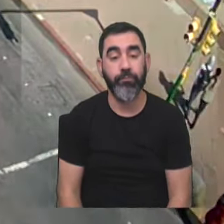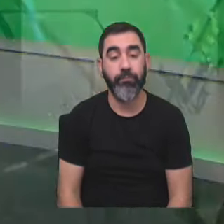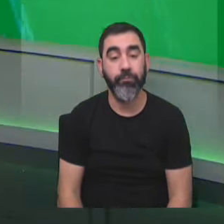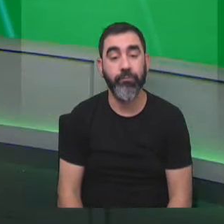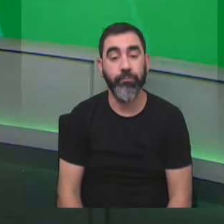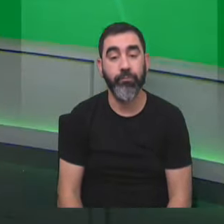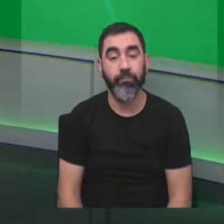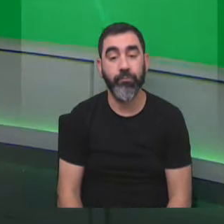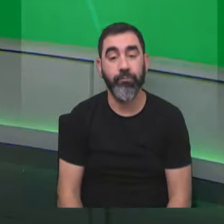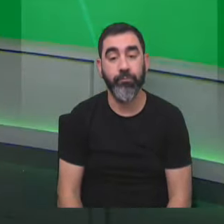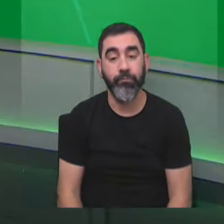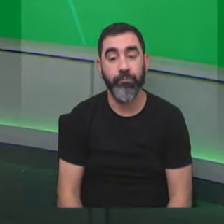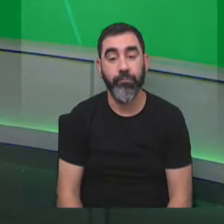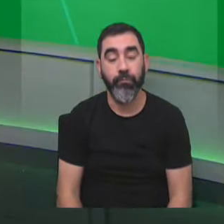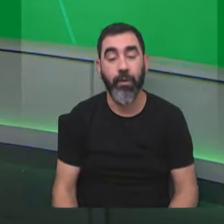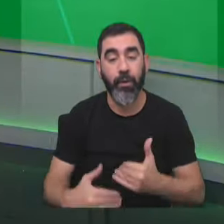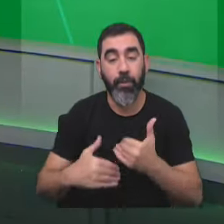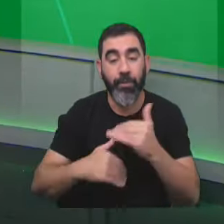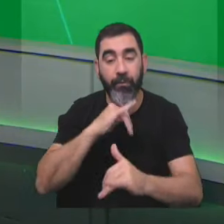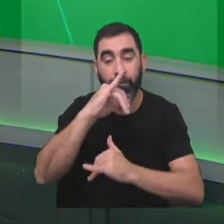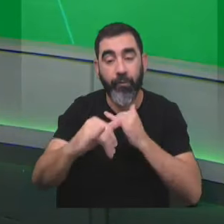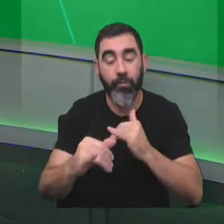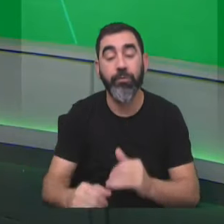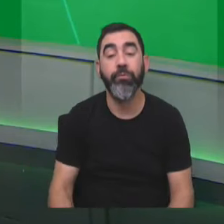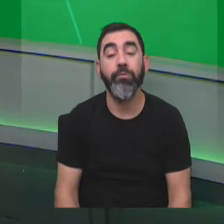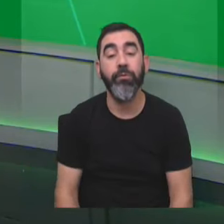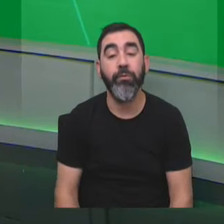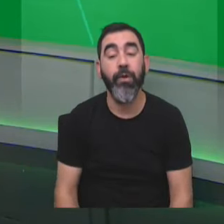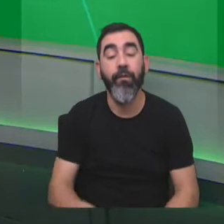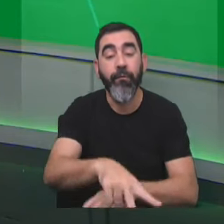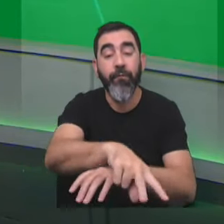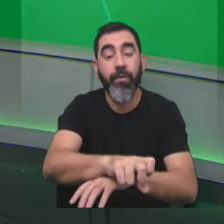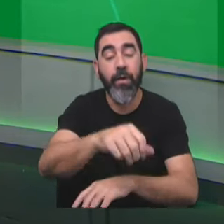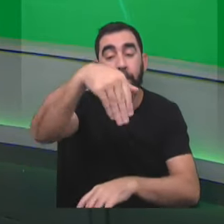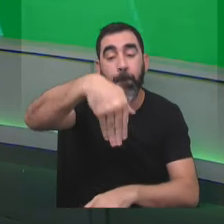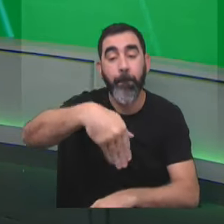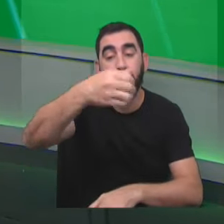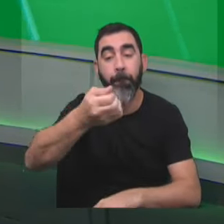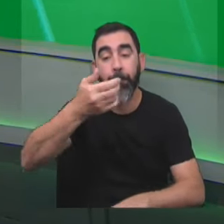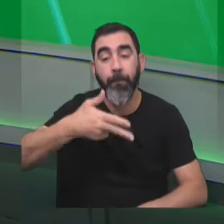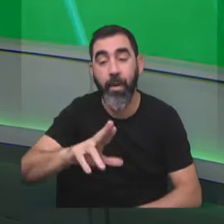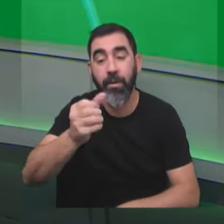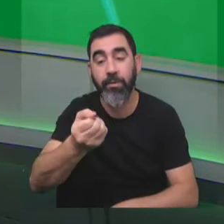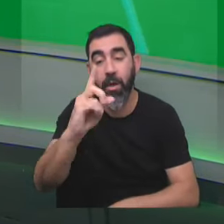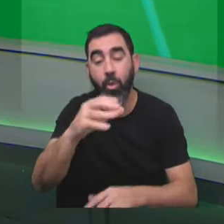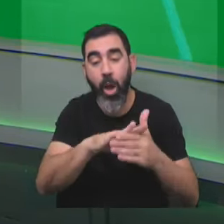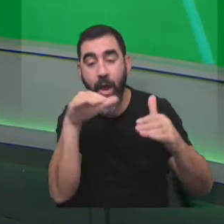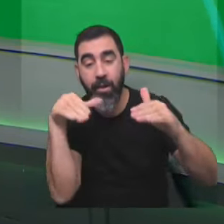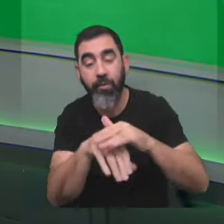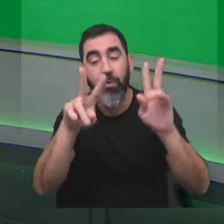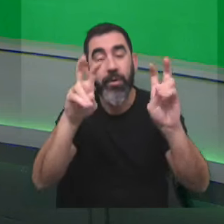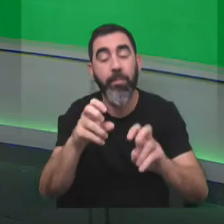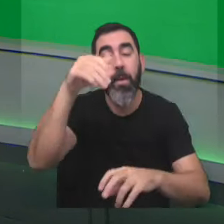horas vamos al desarrollo de la información como decíamos en la portada del fiscal Alejandro Machado archivó la primera parte de la llamada causa